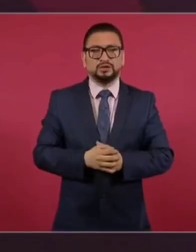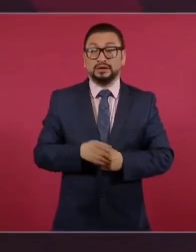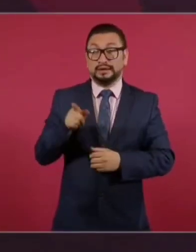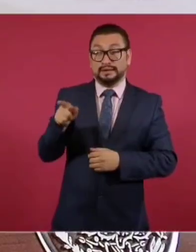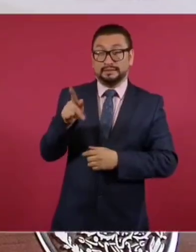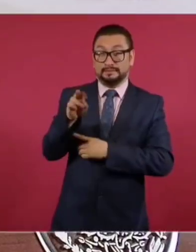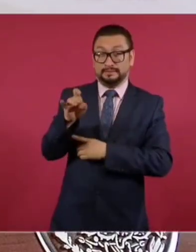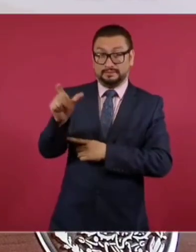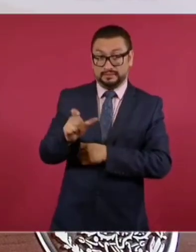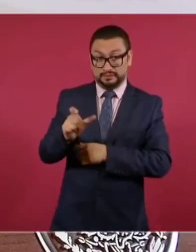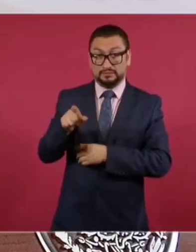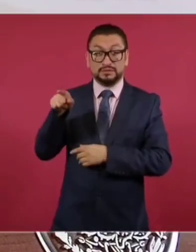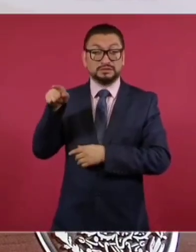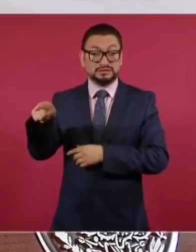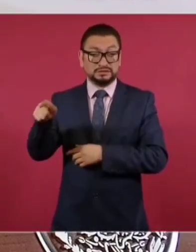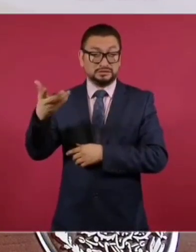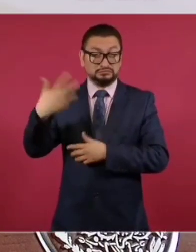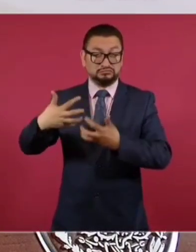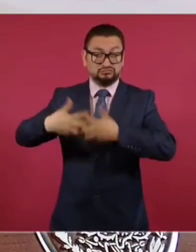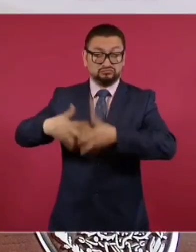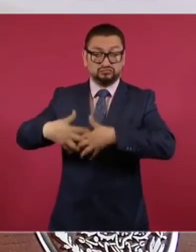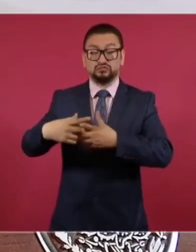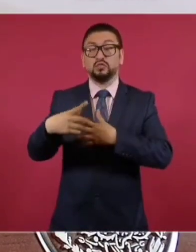Pemex producía